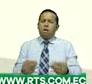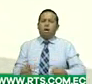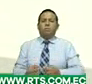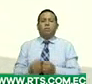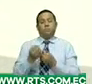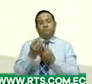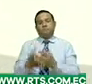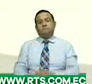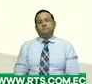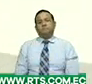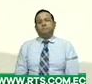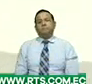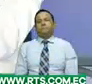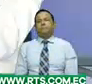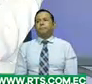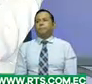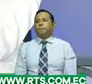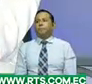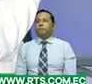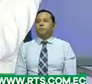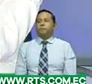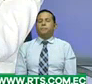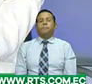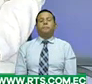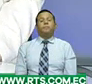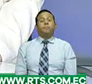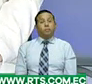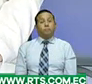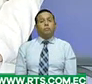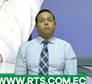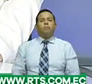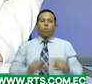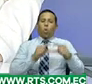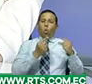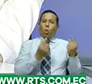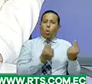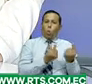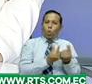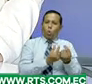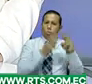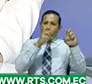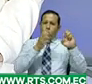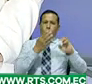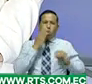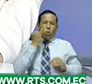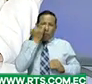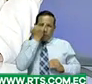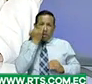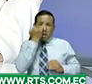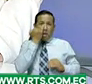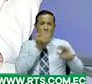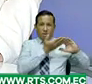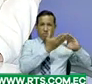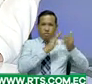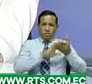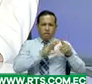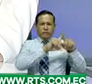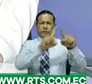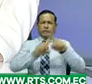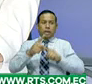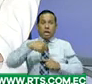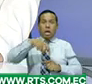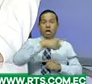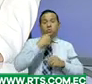Javier Rosero. Por su parte, agrupaciones del movimiento indígena del Ecuador anunciaron vigilia permanente